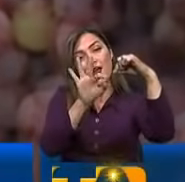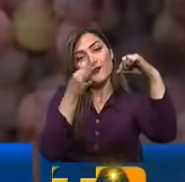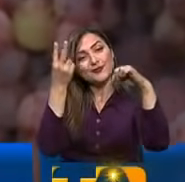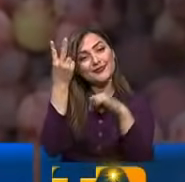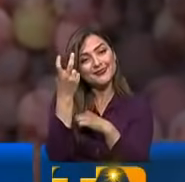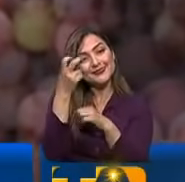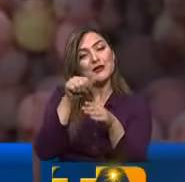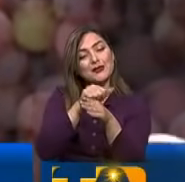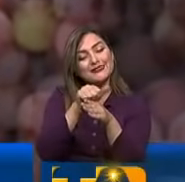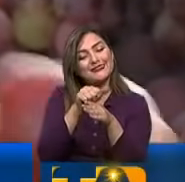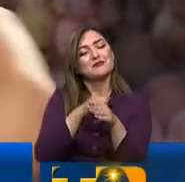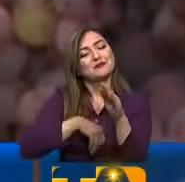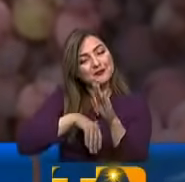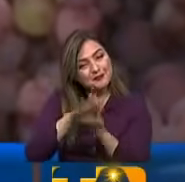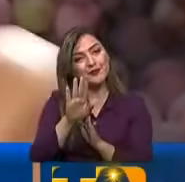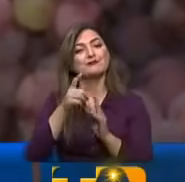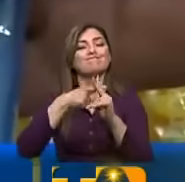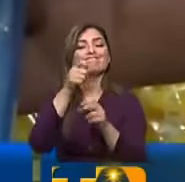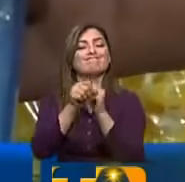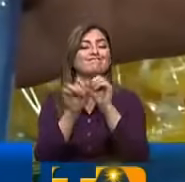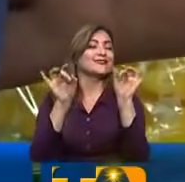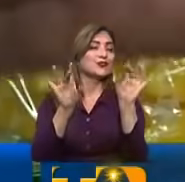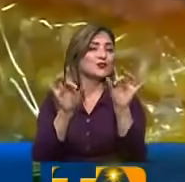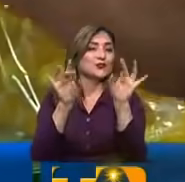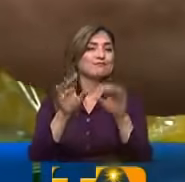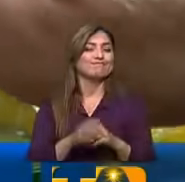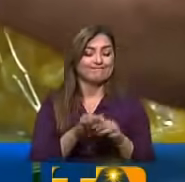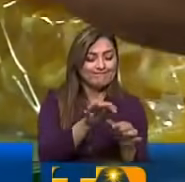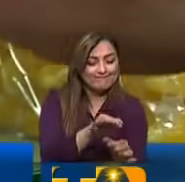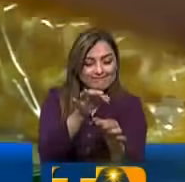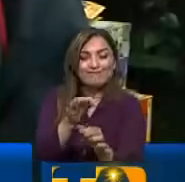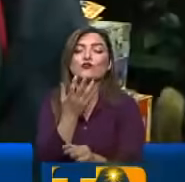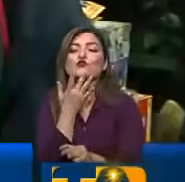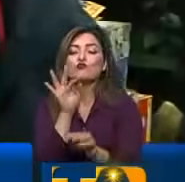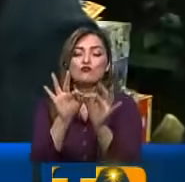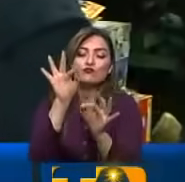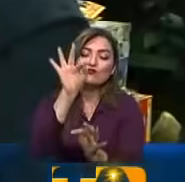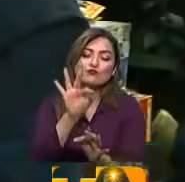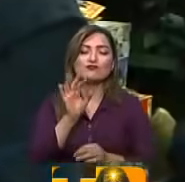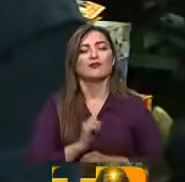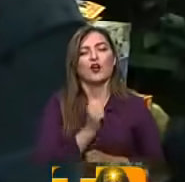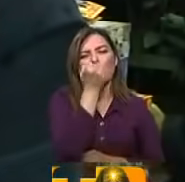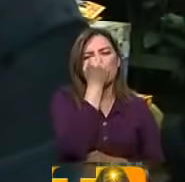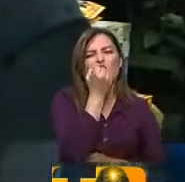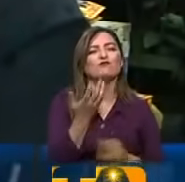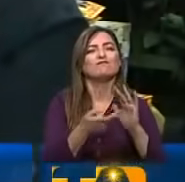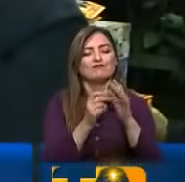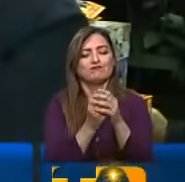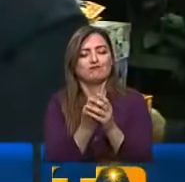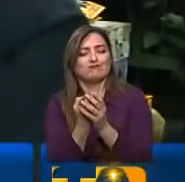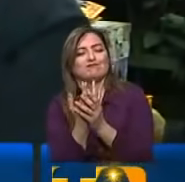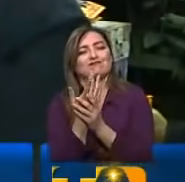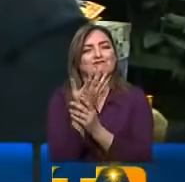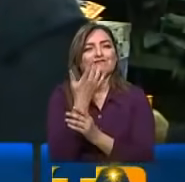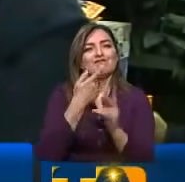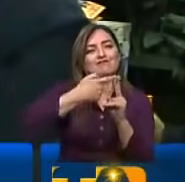más comunes para empezar el año con buena suerte. También prender velas de colores. La velita tomate es florecimiento